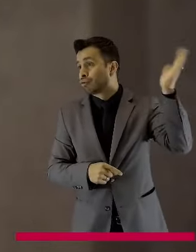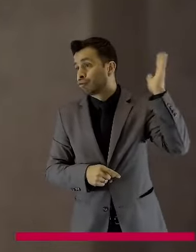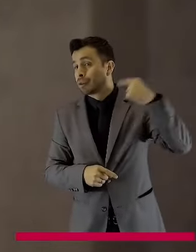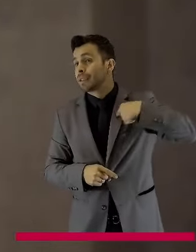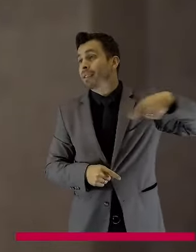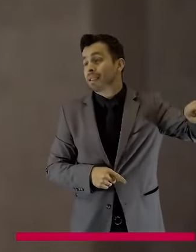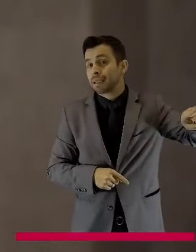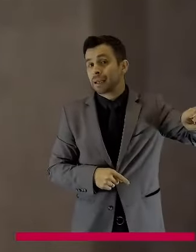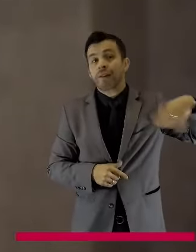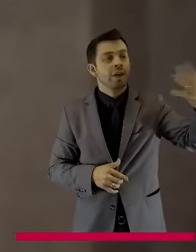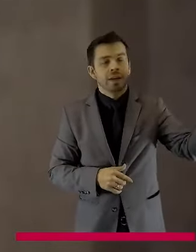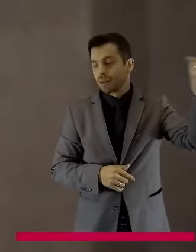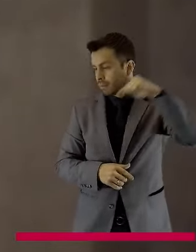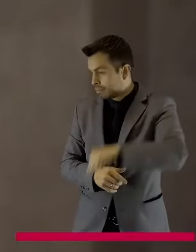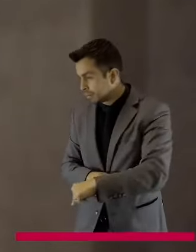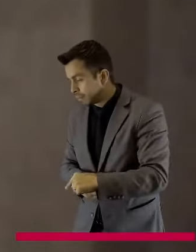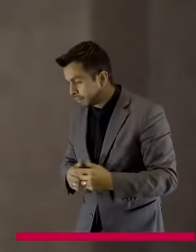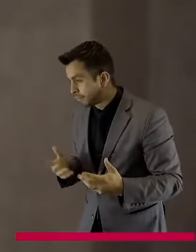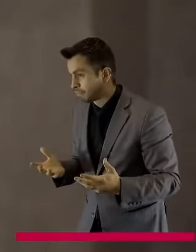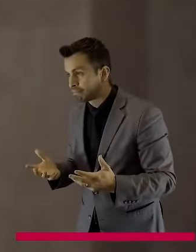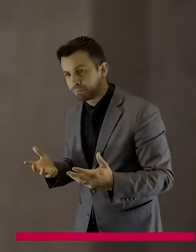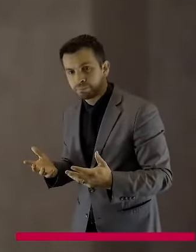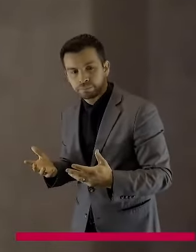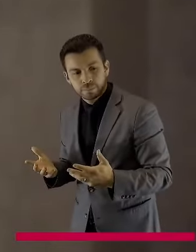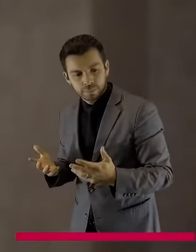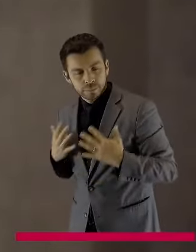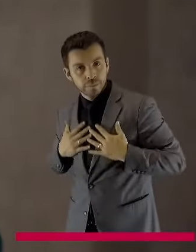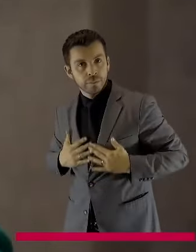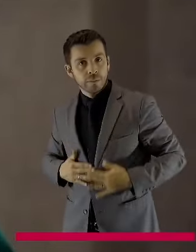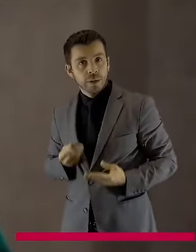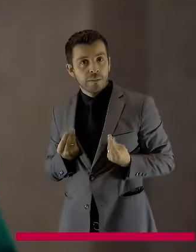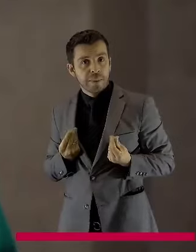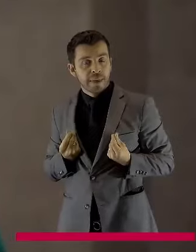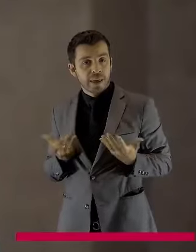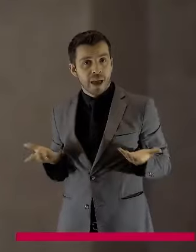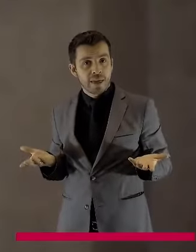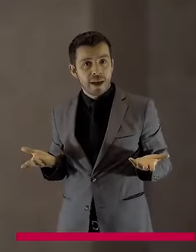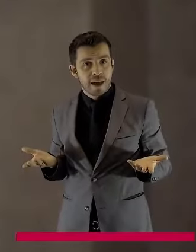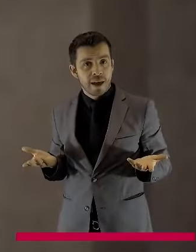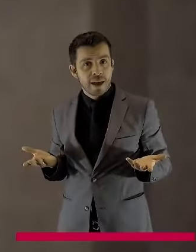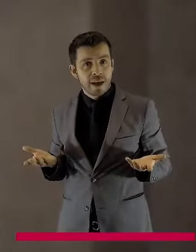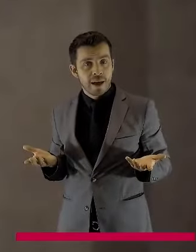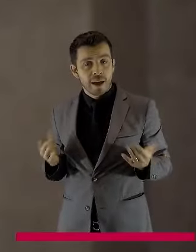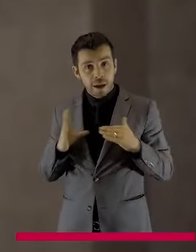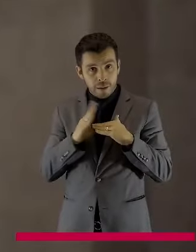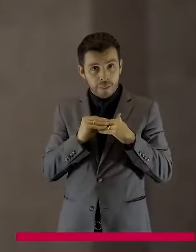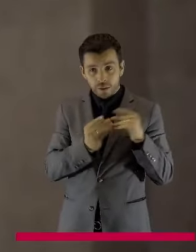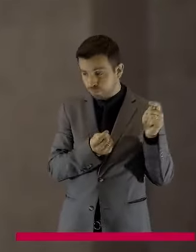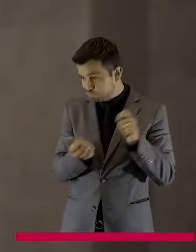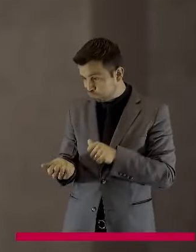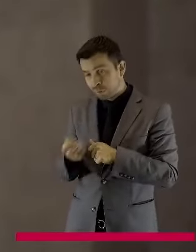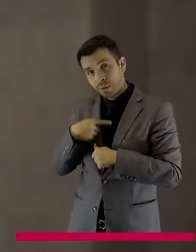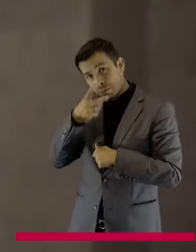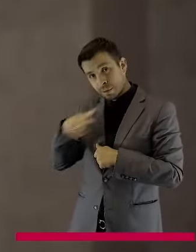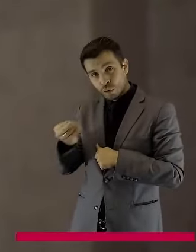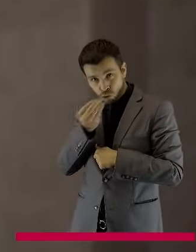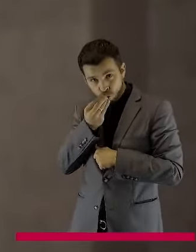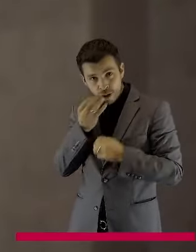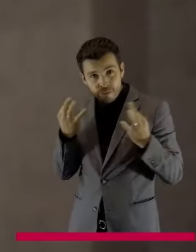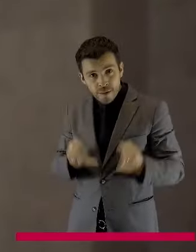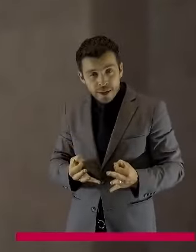embargo, cuando regresan, regresan a casa sin un peso y sin un pan para darle alimento a sus hijos.